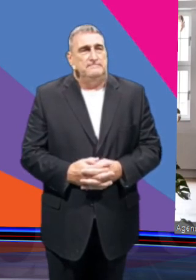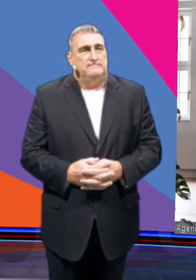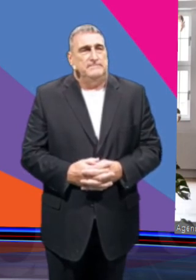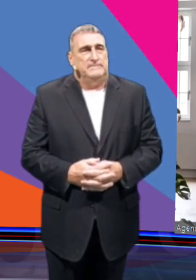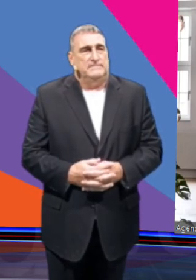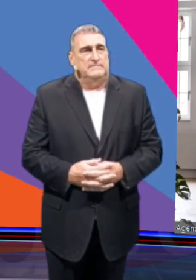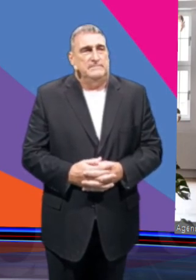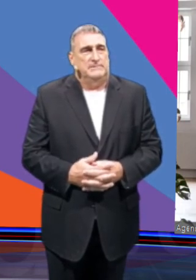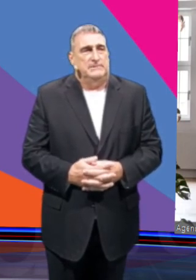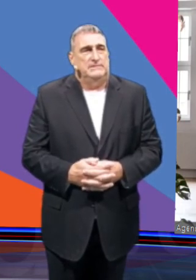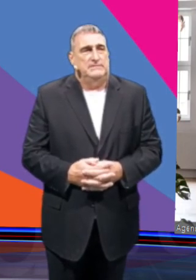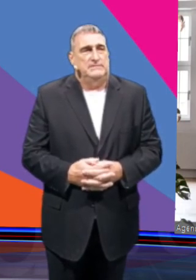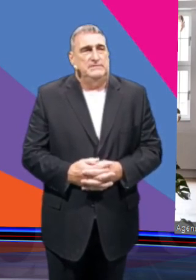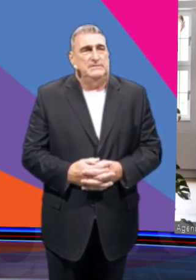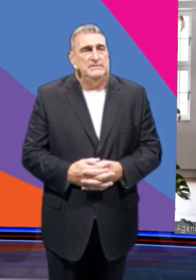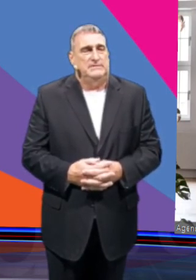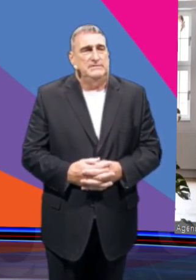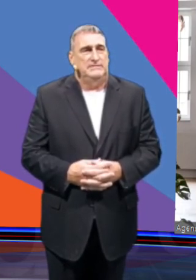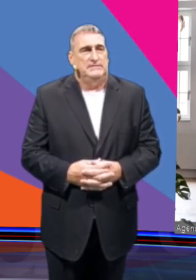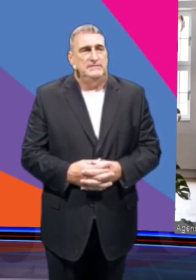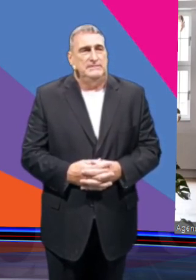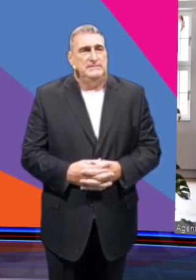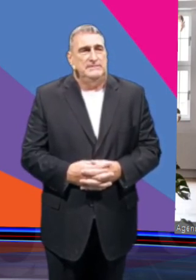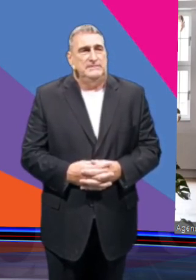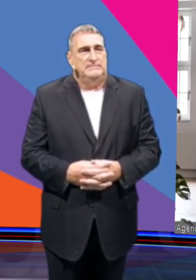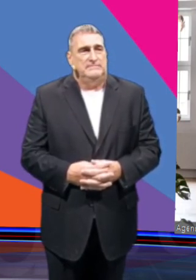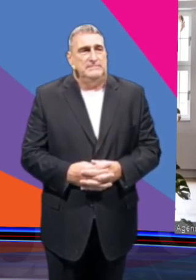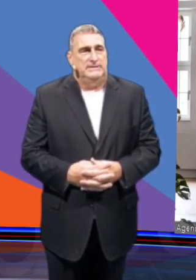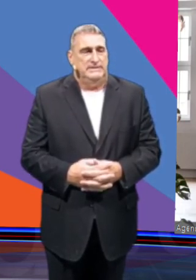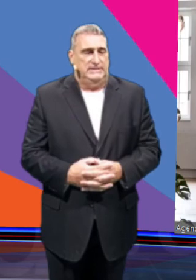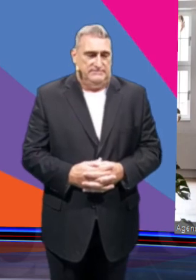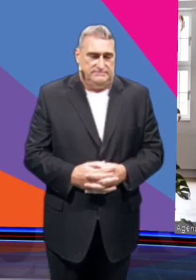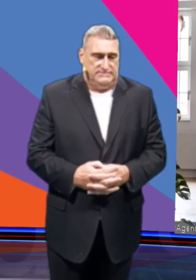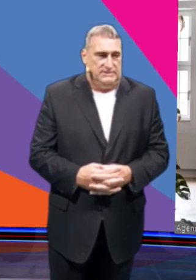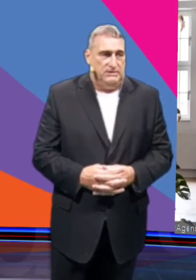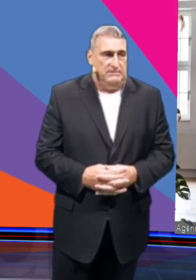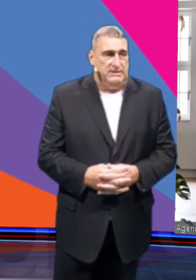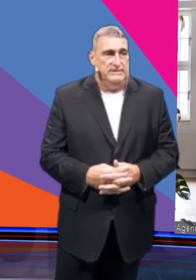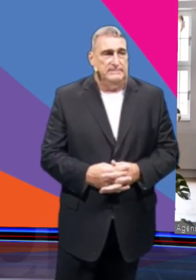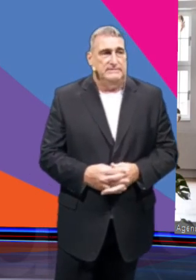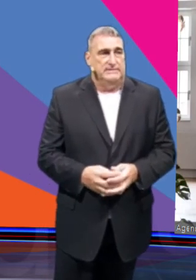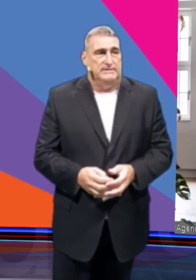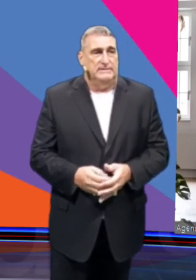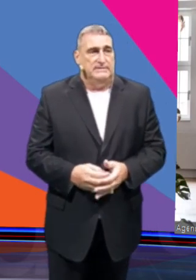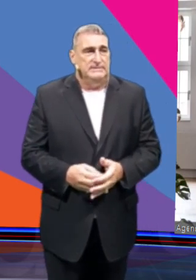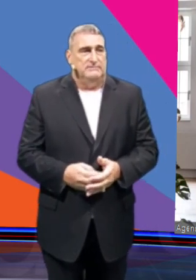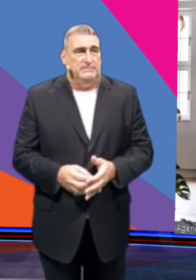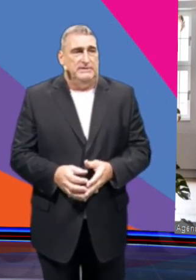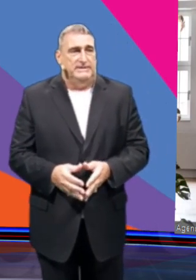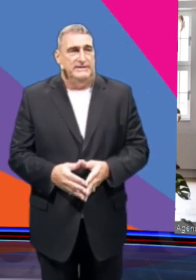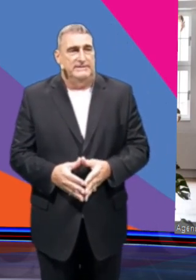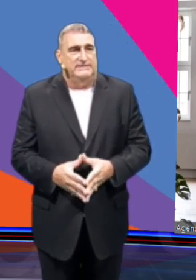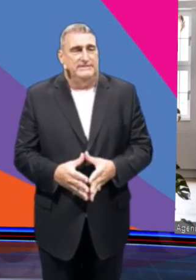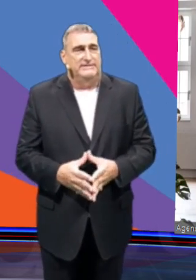negocios que con la aparición de la pastilla. Y sí, seguramente.